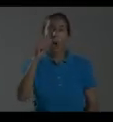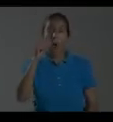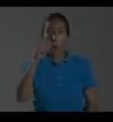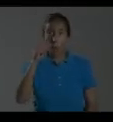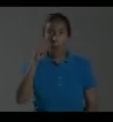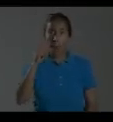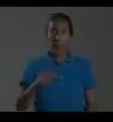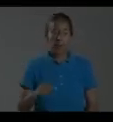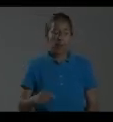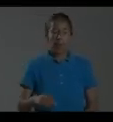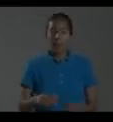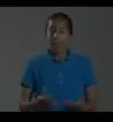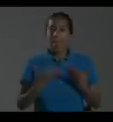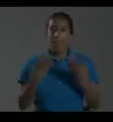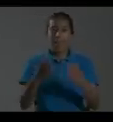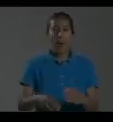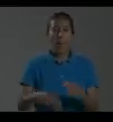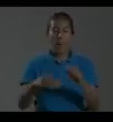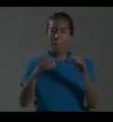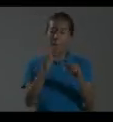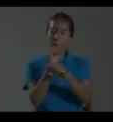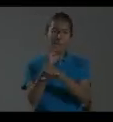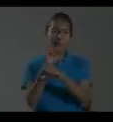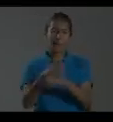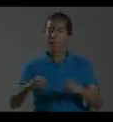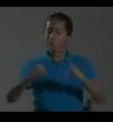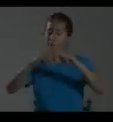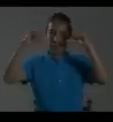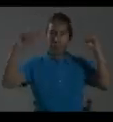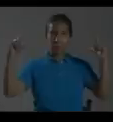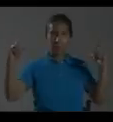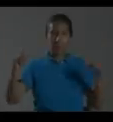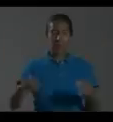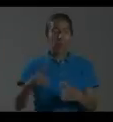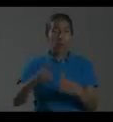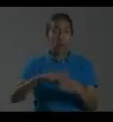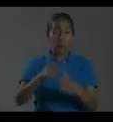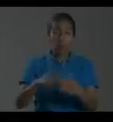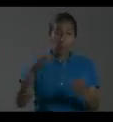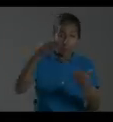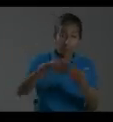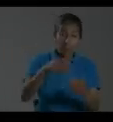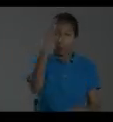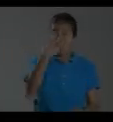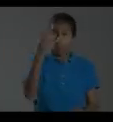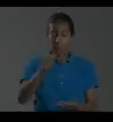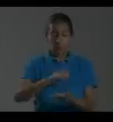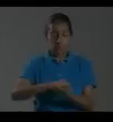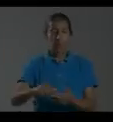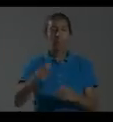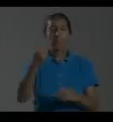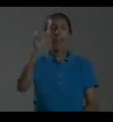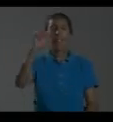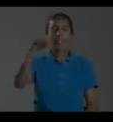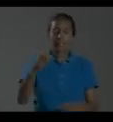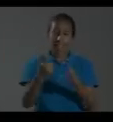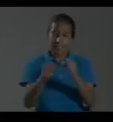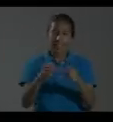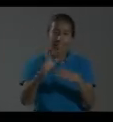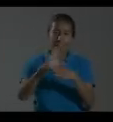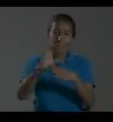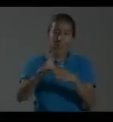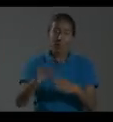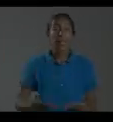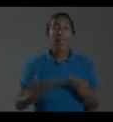pero impresionante, porque con la unción del Espíritu Santo así se hacen las cosas. Y entonces le da la interpretación al